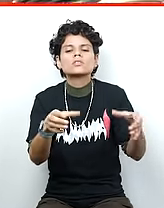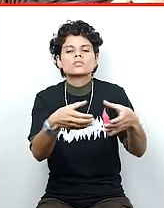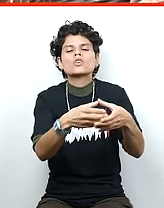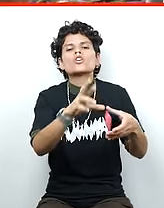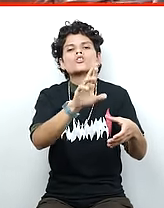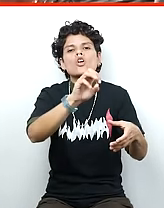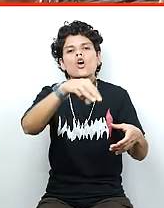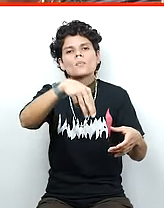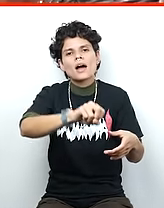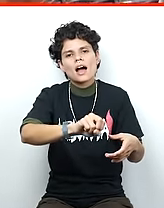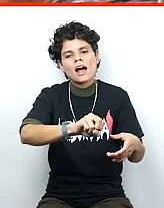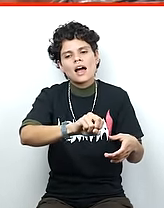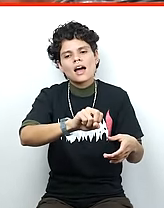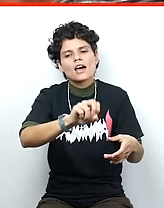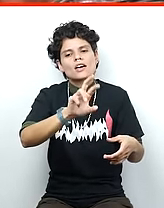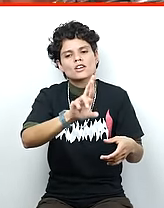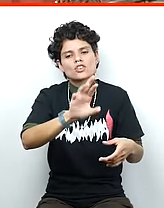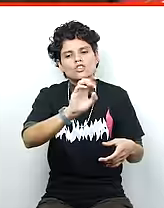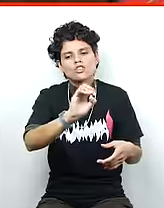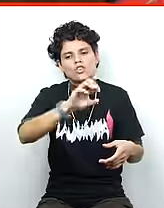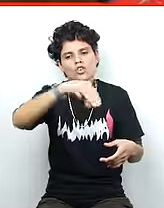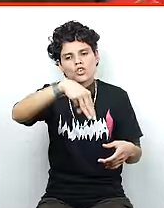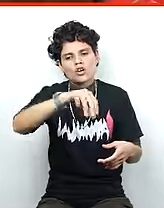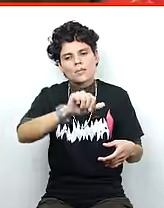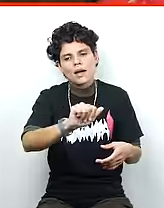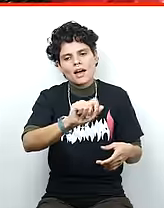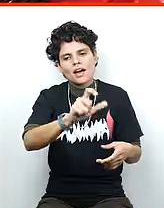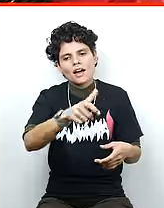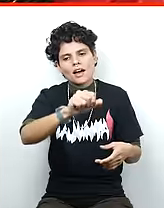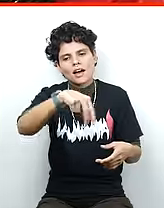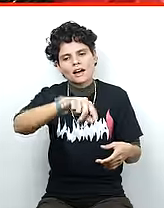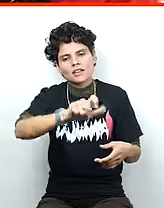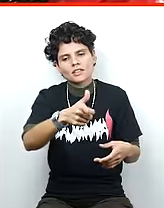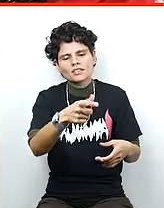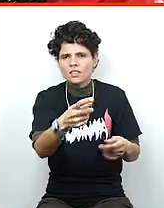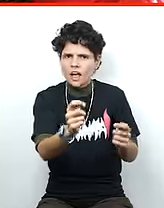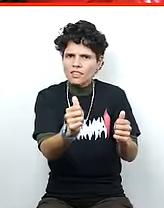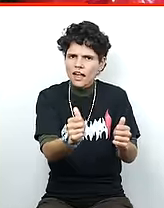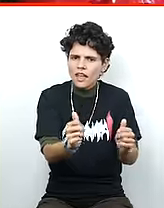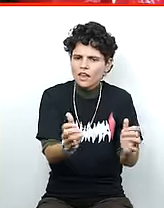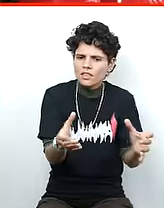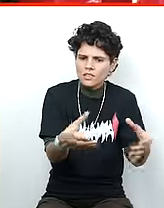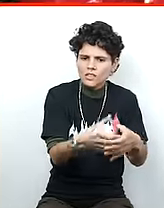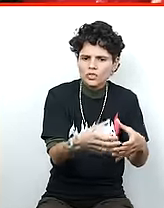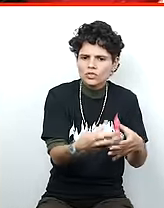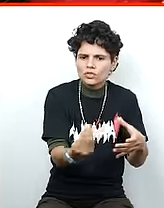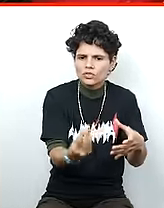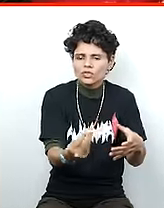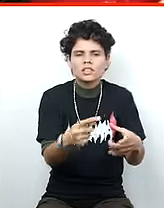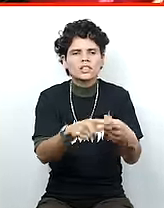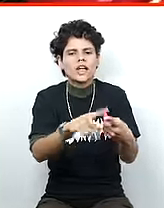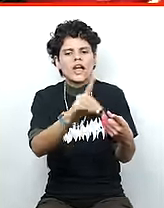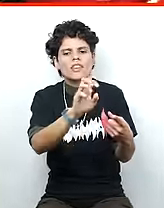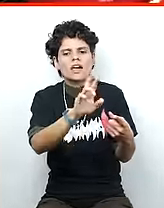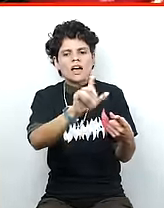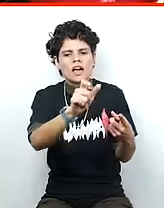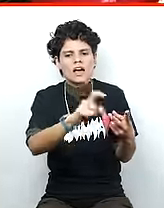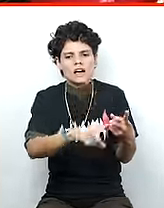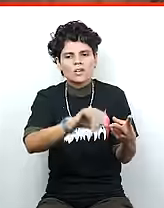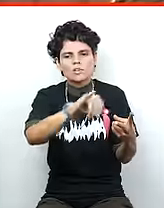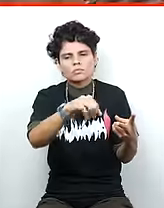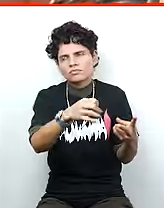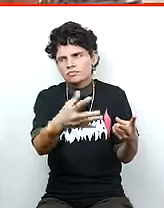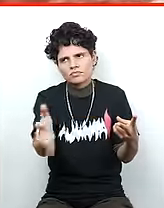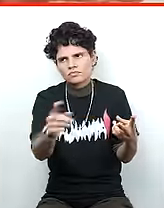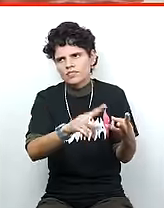Campo, ya. Así le dicen los romanos. Po. ¿Roma Campo? Sí, los de la Roma Campo, son talentosos y... Sí, van para ¿quién está ahí, Drago? El Draco, el Juliano